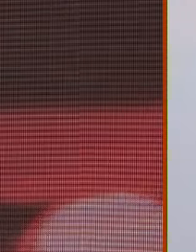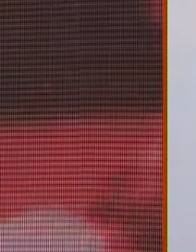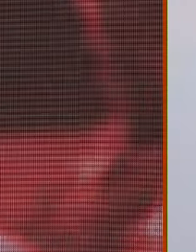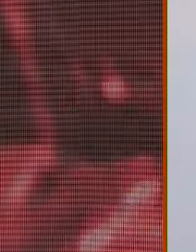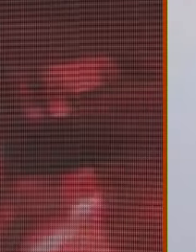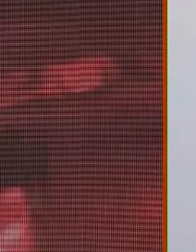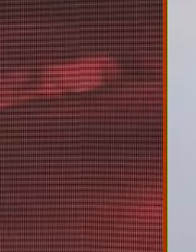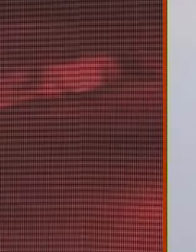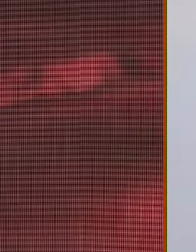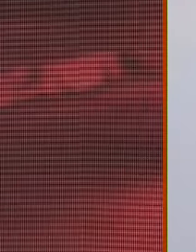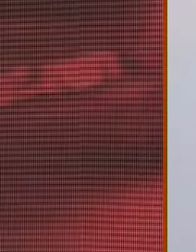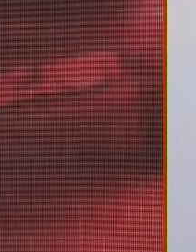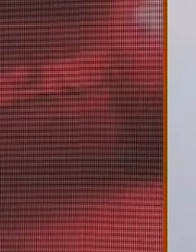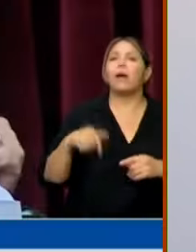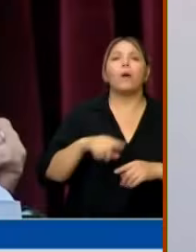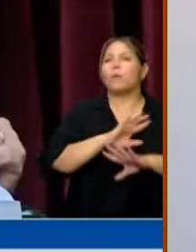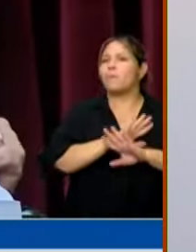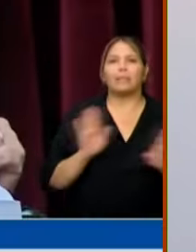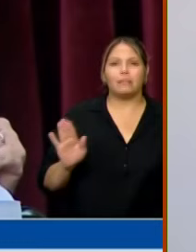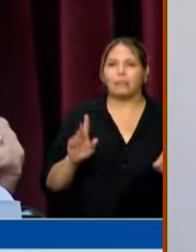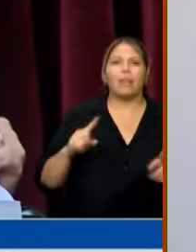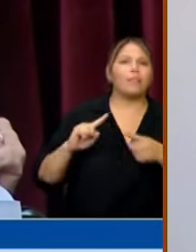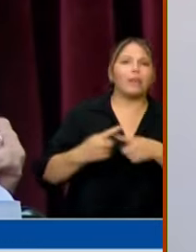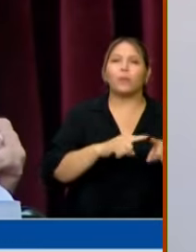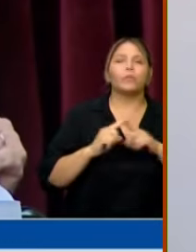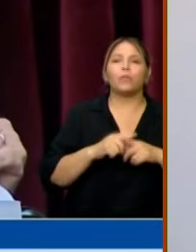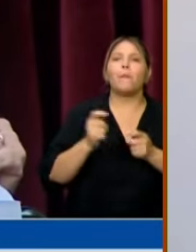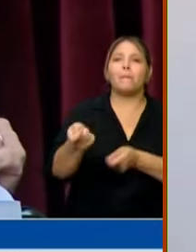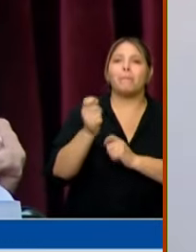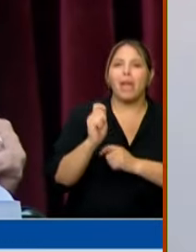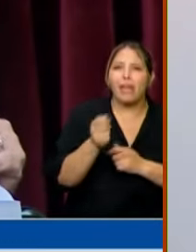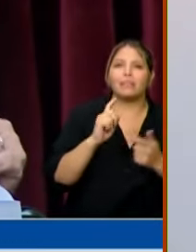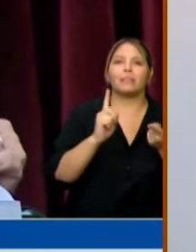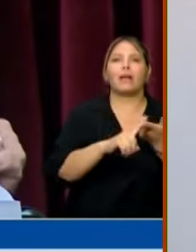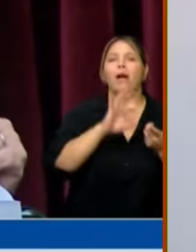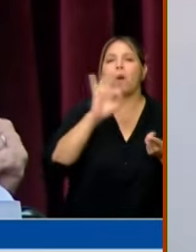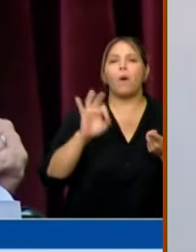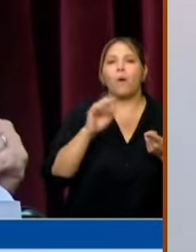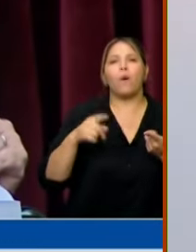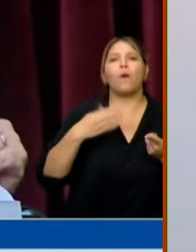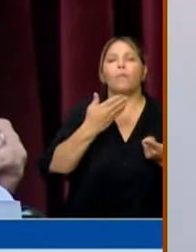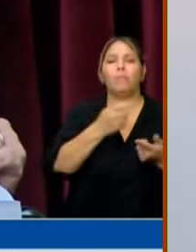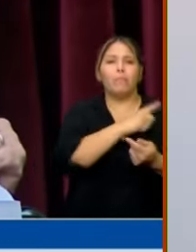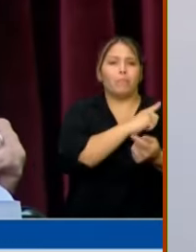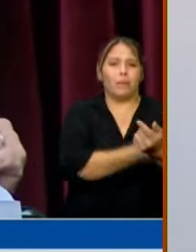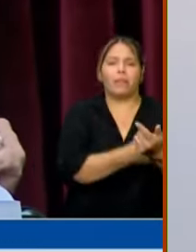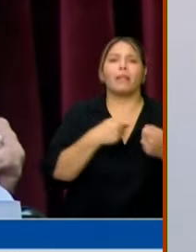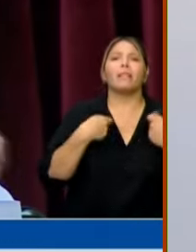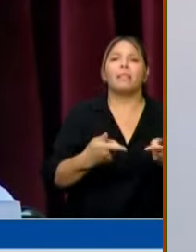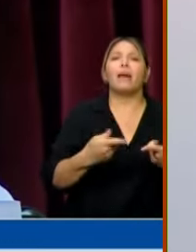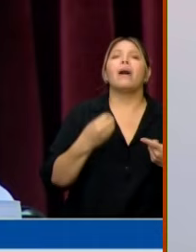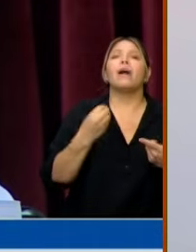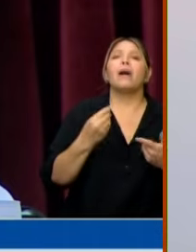Mira, en realidad no es que hubo incidentes, había una expresión absolutamente pacífica afuera del Congreso con